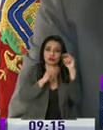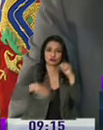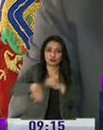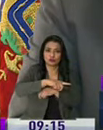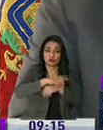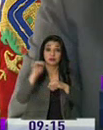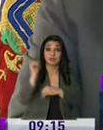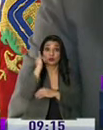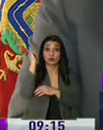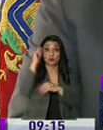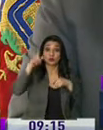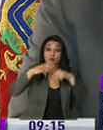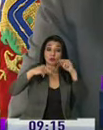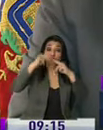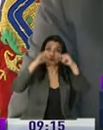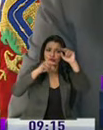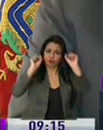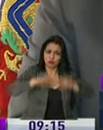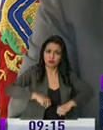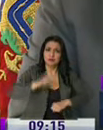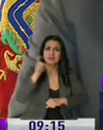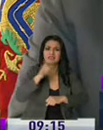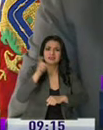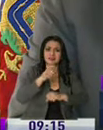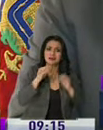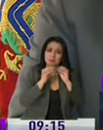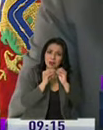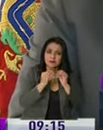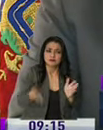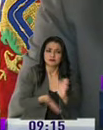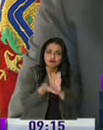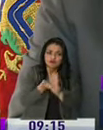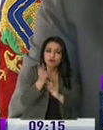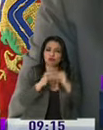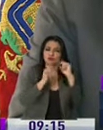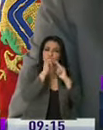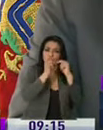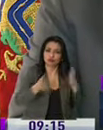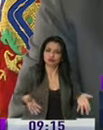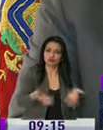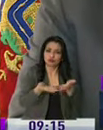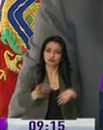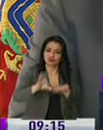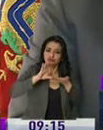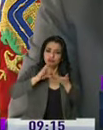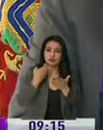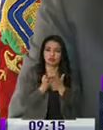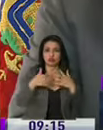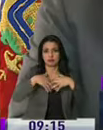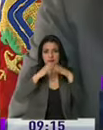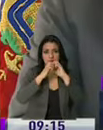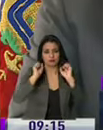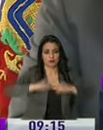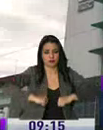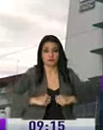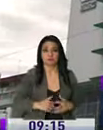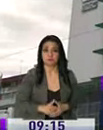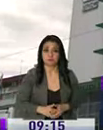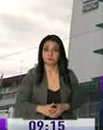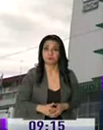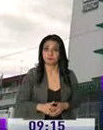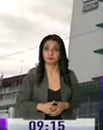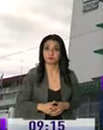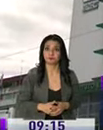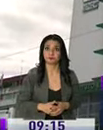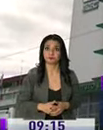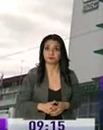como sector, que es la parte inmobiliaria también que conforma el sector de la construcción.